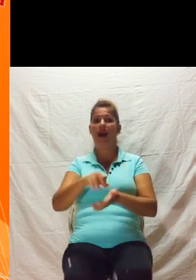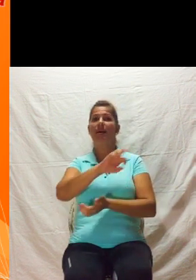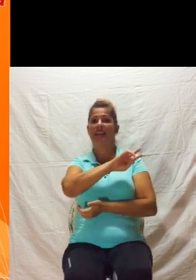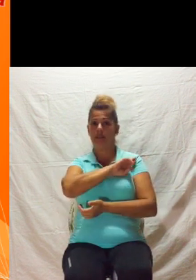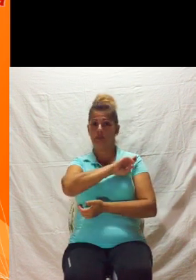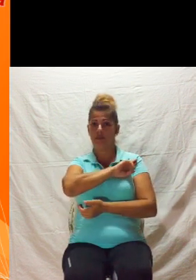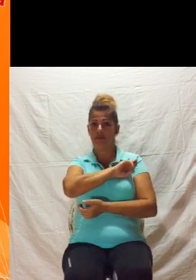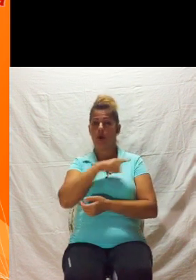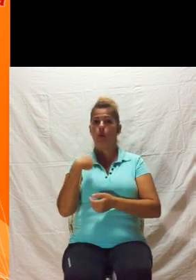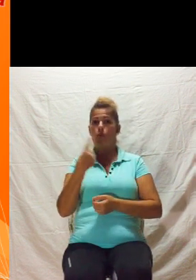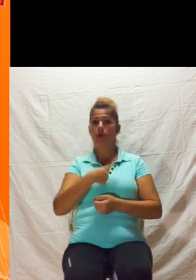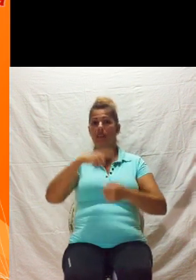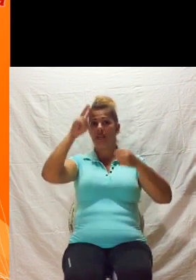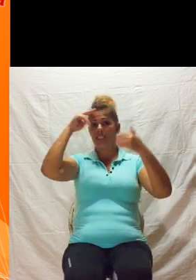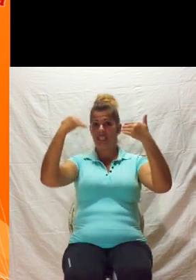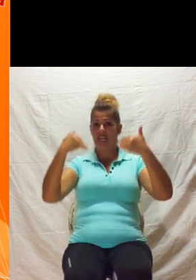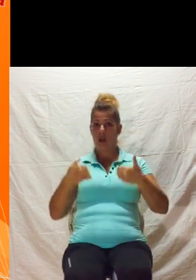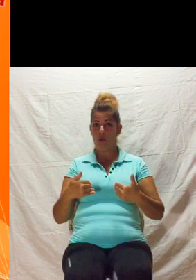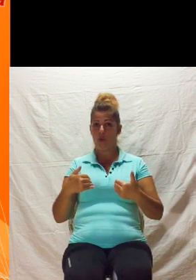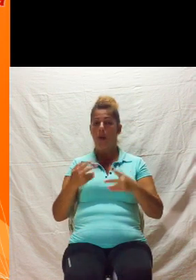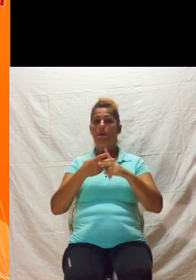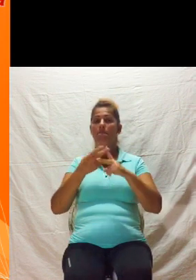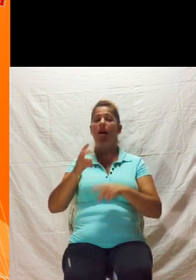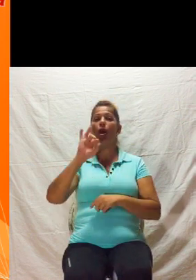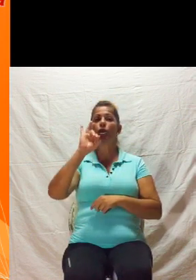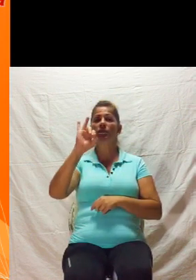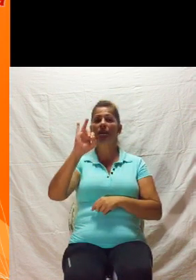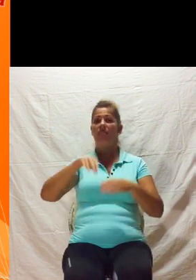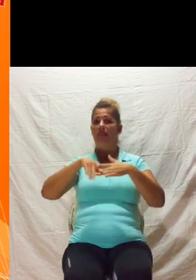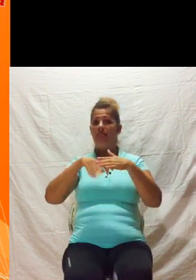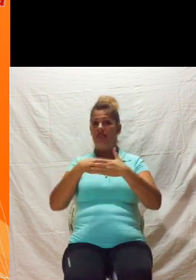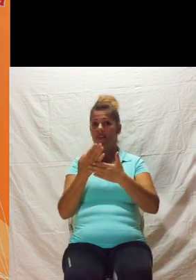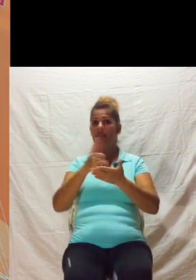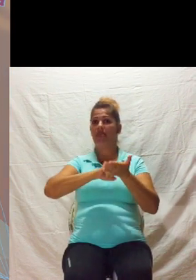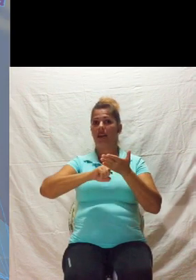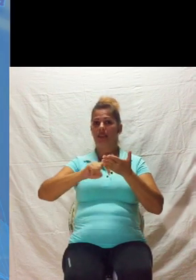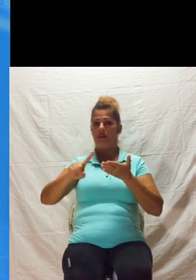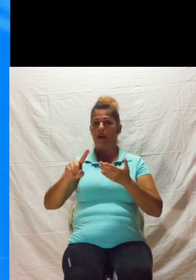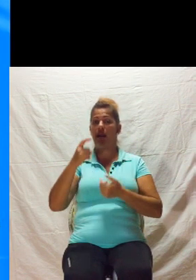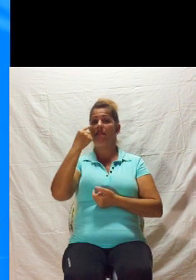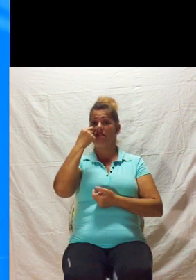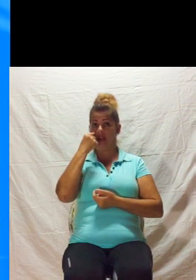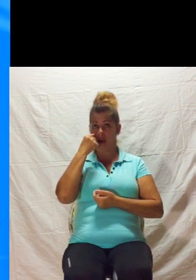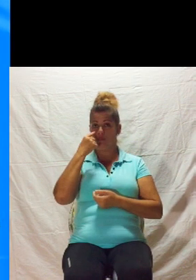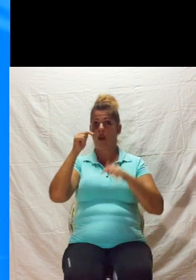Propuesta de responsabilidad con nuestra salud para los 7 días de la semana.